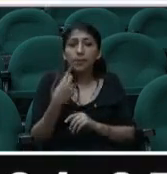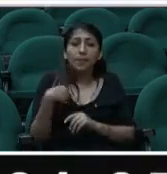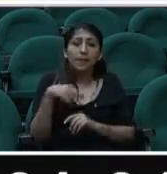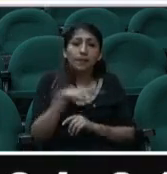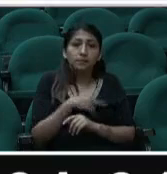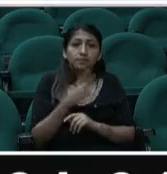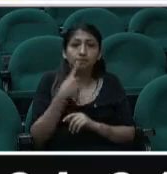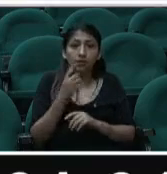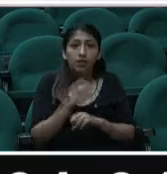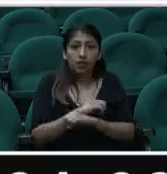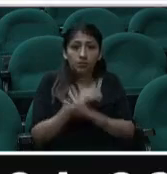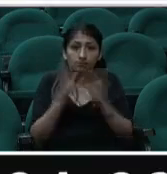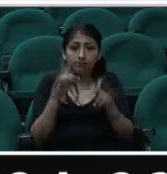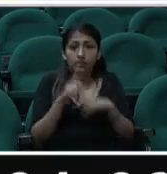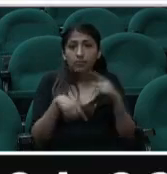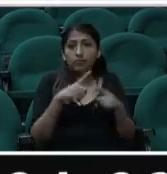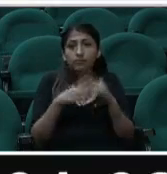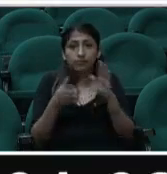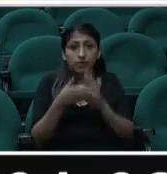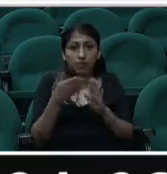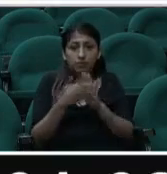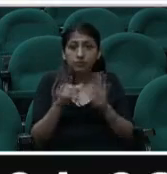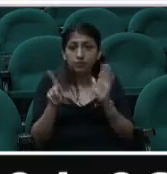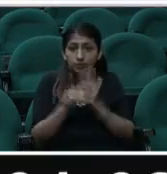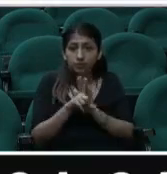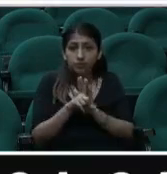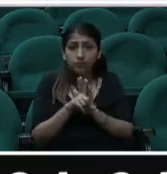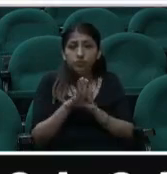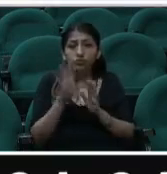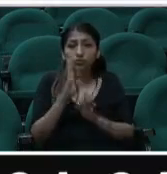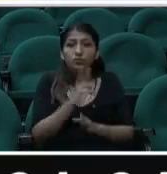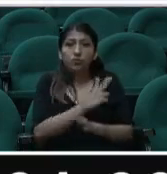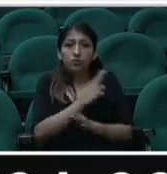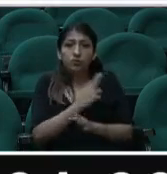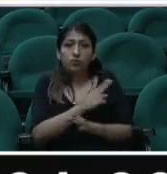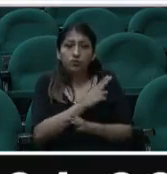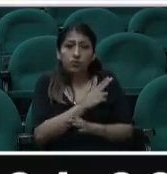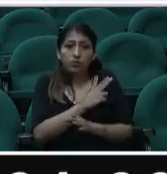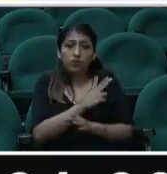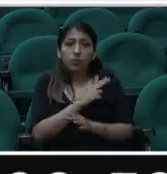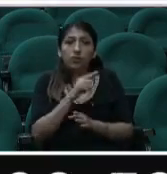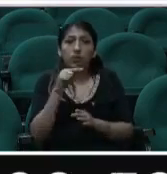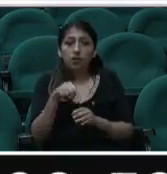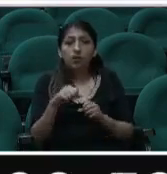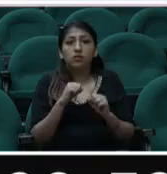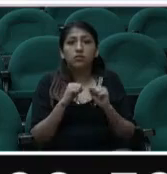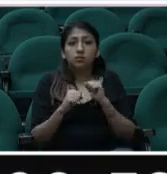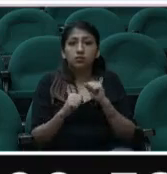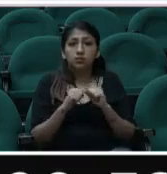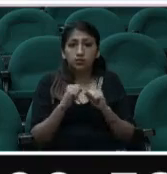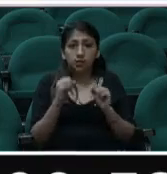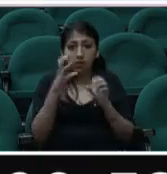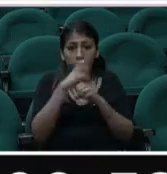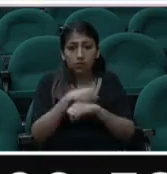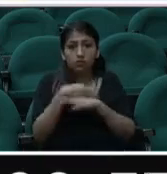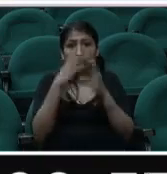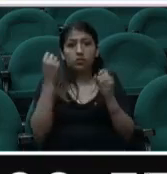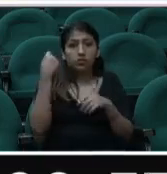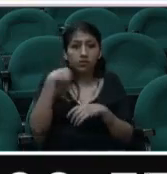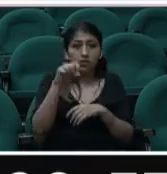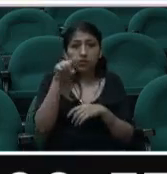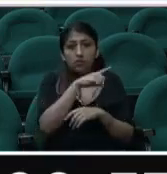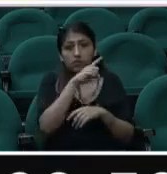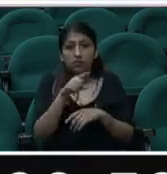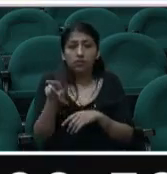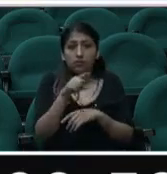manifestado con claridad cuando construimos esa ley por parte de la universidad estatal amazónica ahí luchando tardes noche madrugada viajando